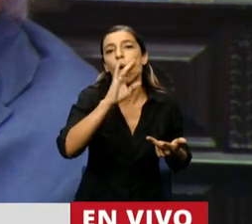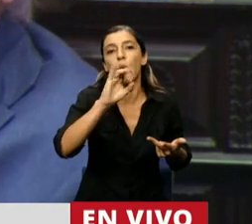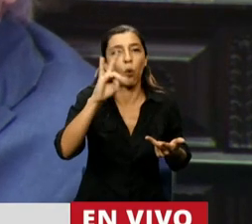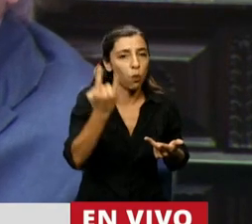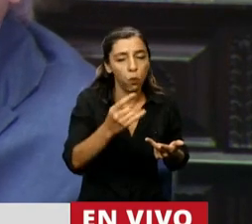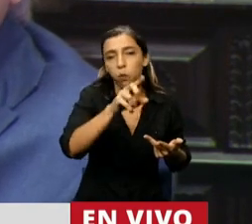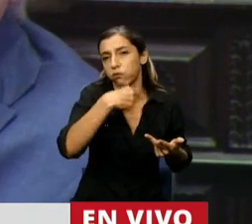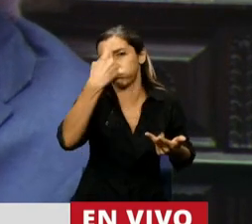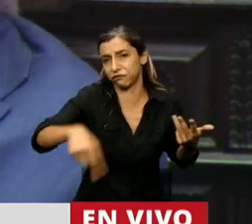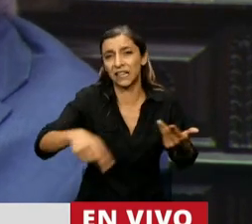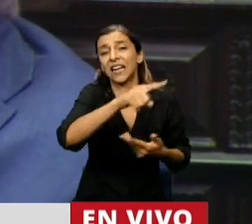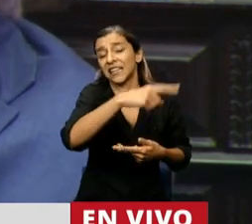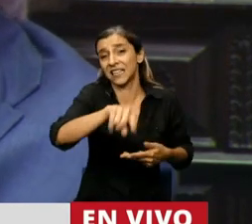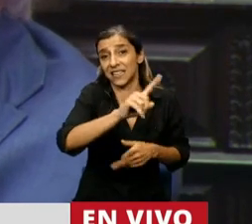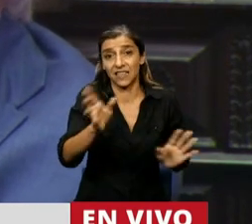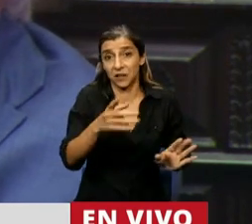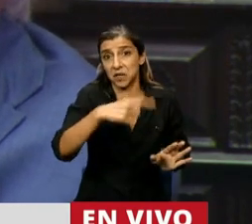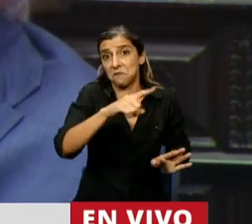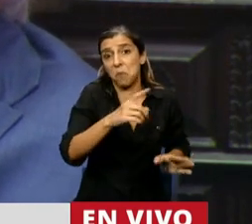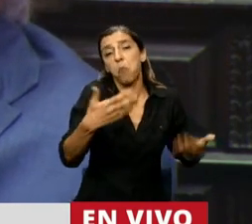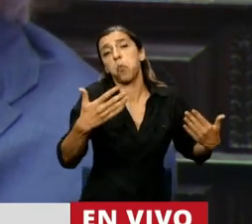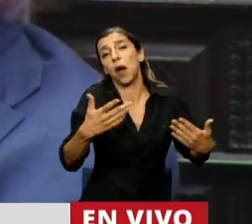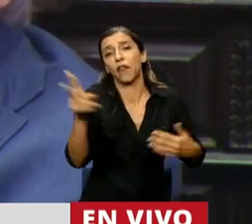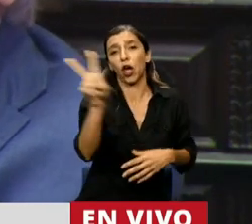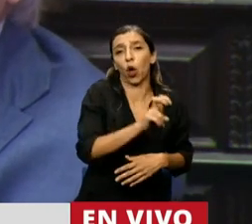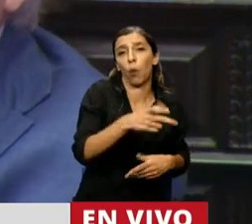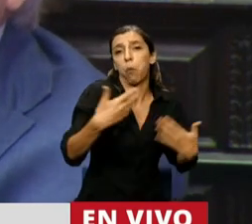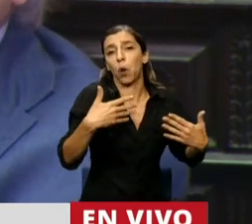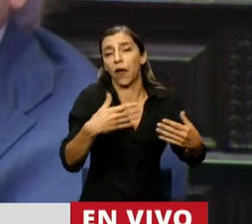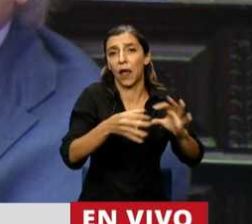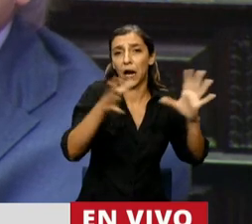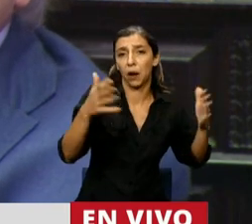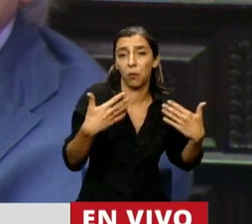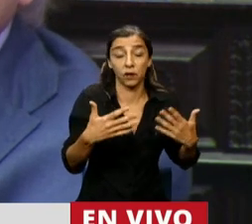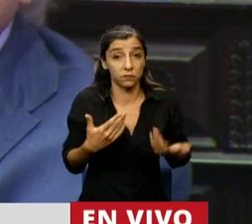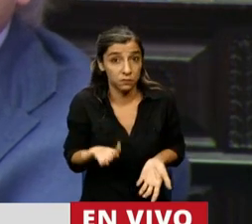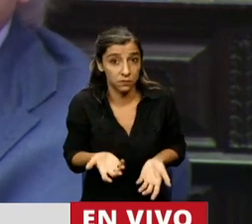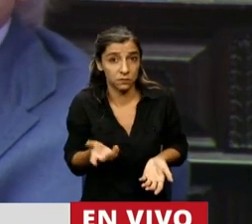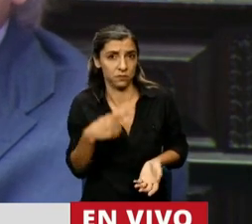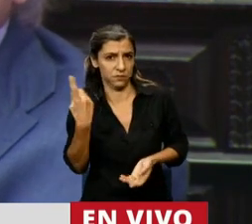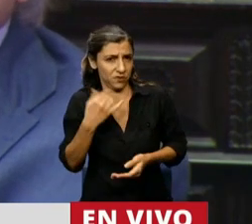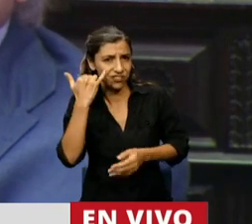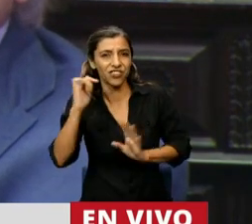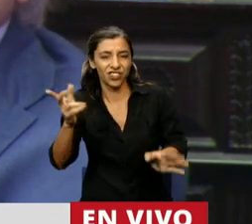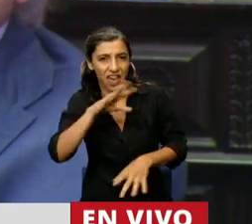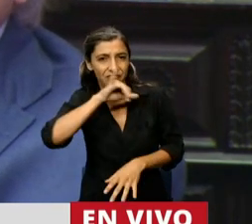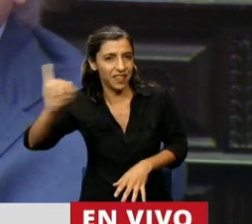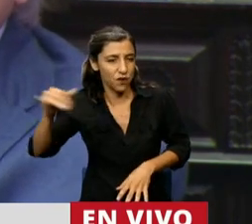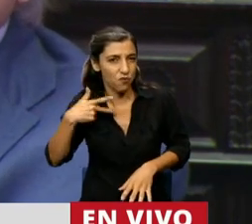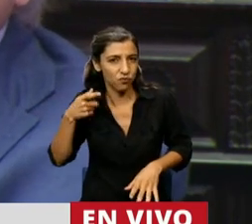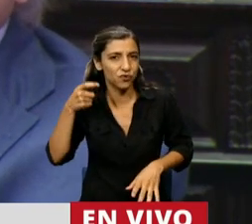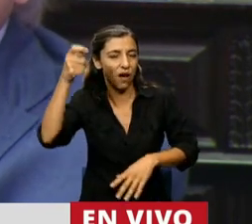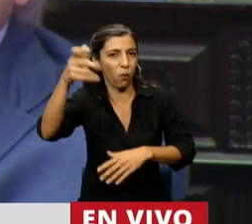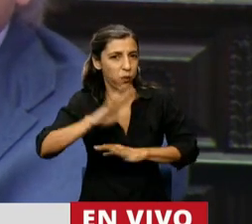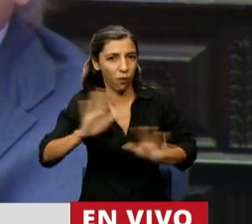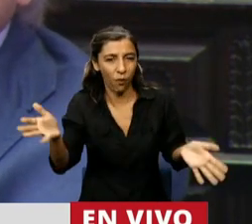esté pensando en que está reclamando hemos iniciado acciones legales en ese sentido en el gobierno en